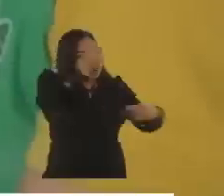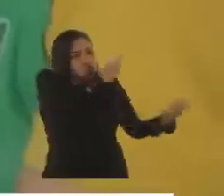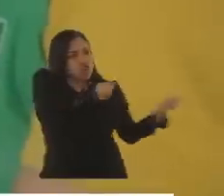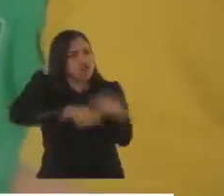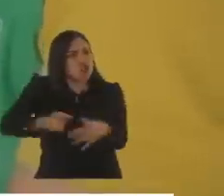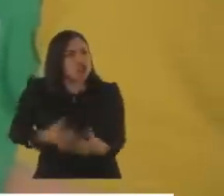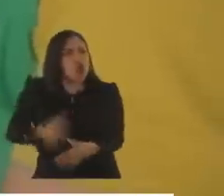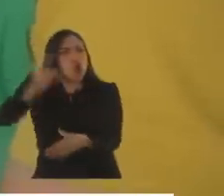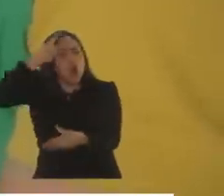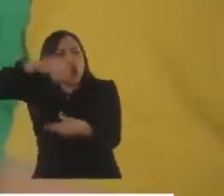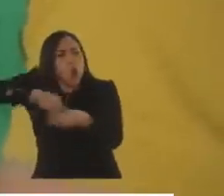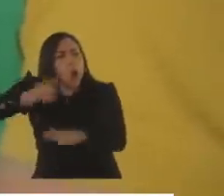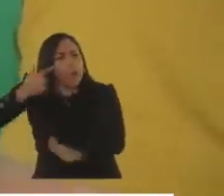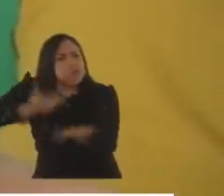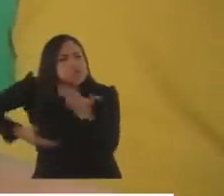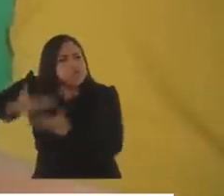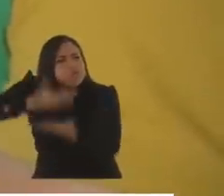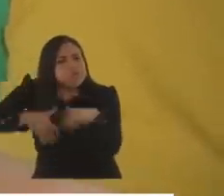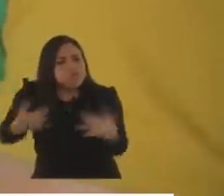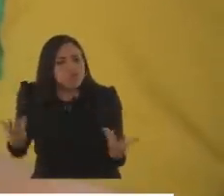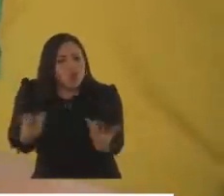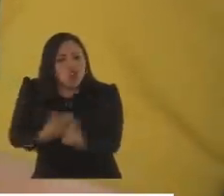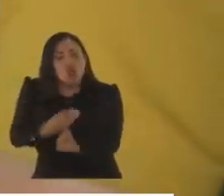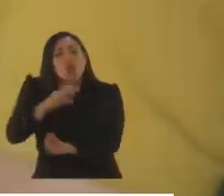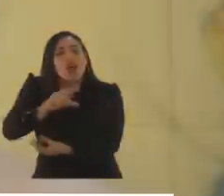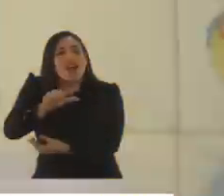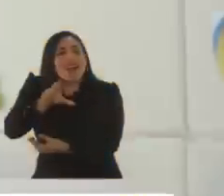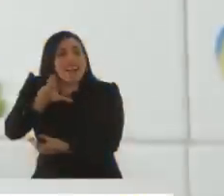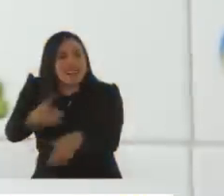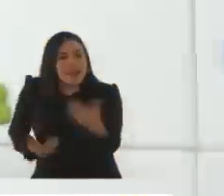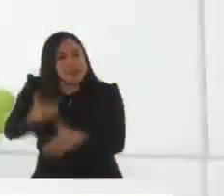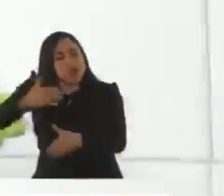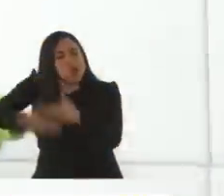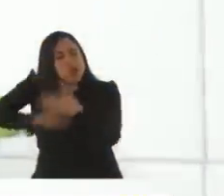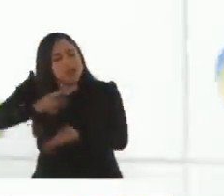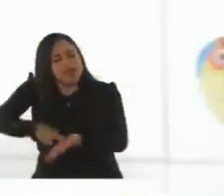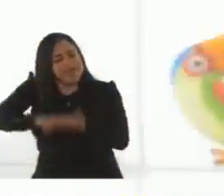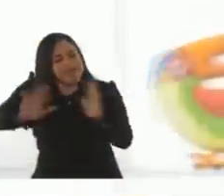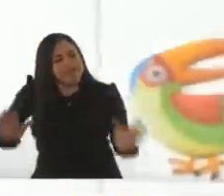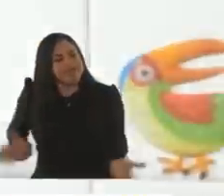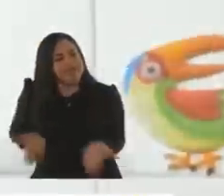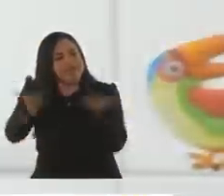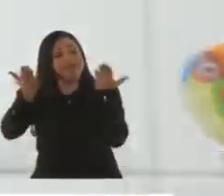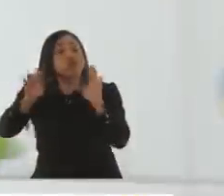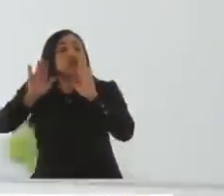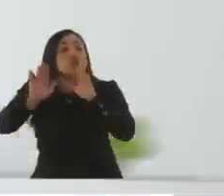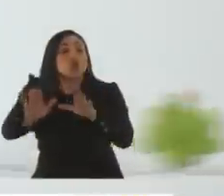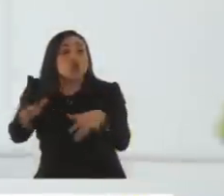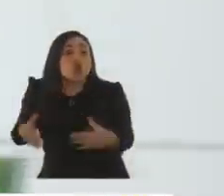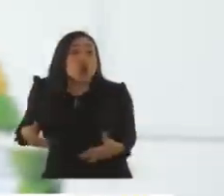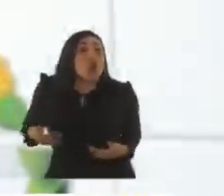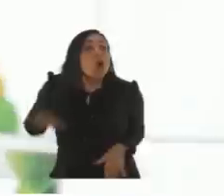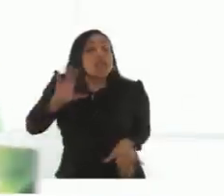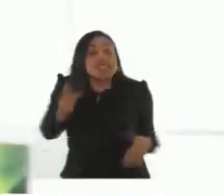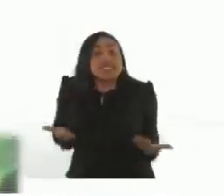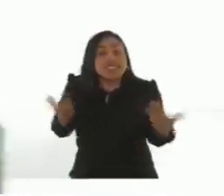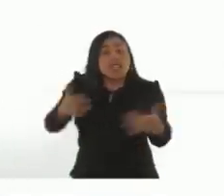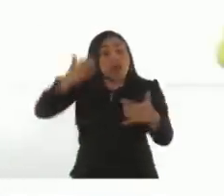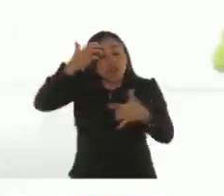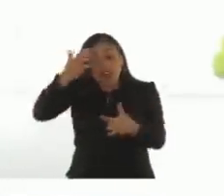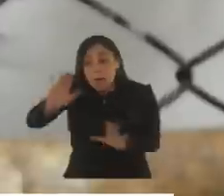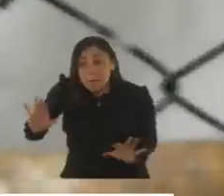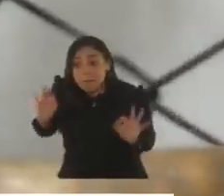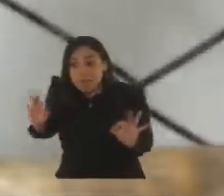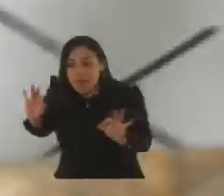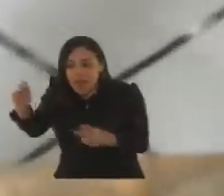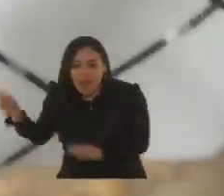al Centro de Atención y Valoración de Fauna Silvestre de la Corporación, donde inició su proceso de recuperación y rehabilitación. Esto permitirá devolverlo a